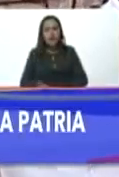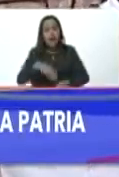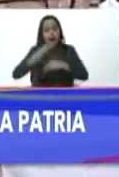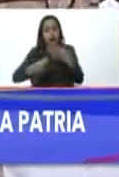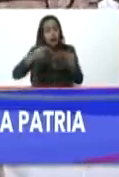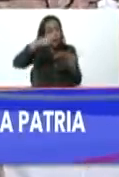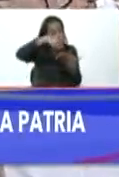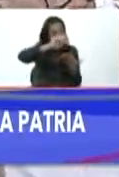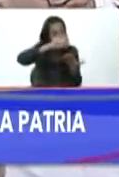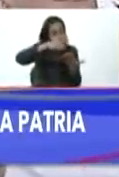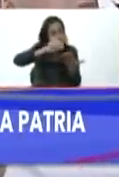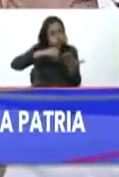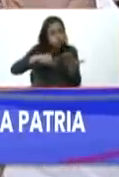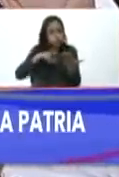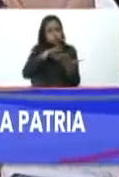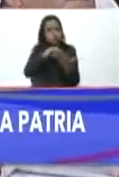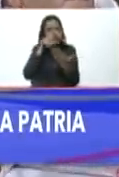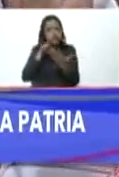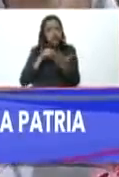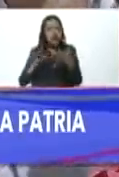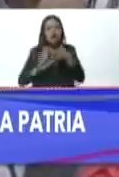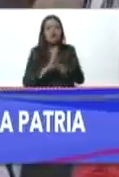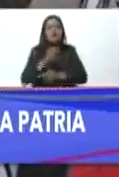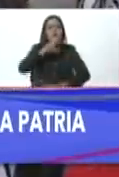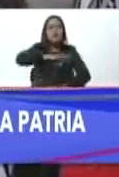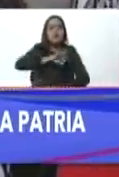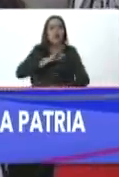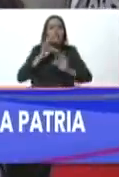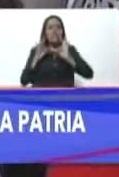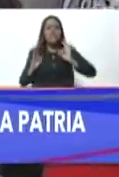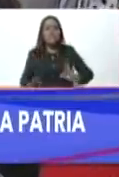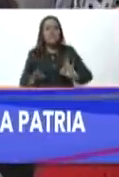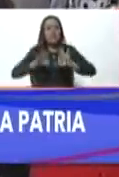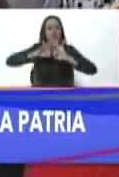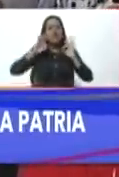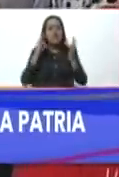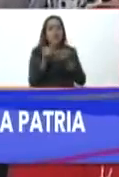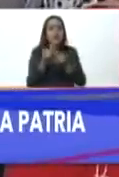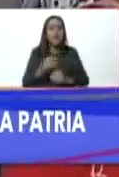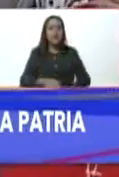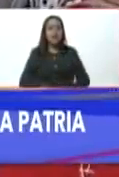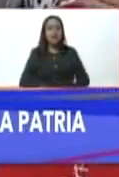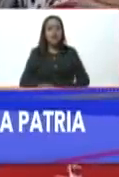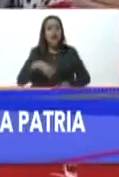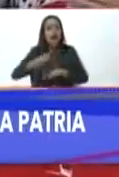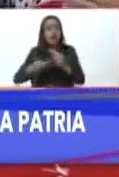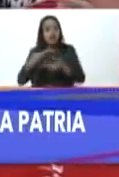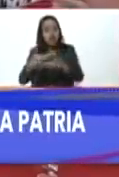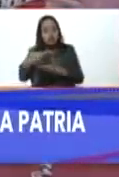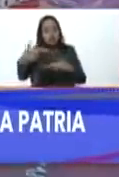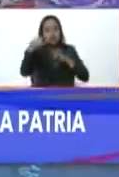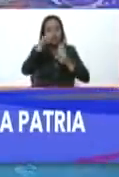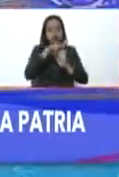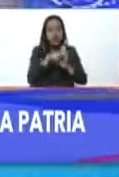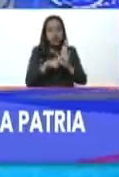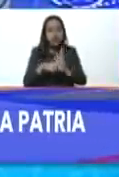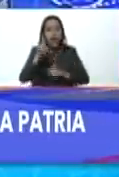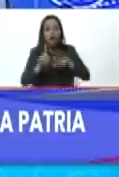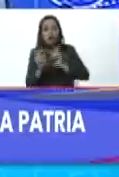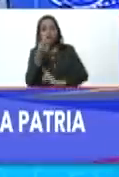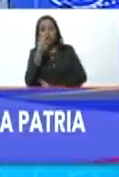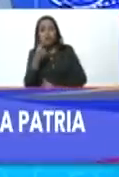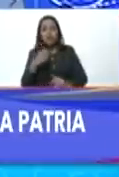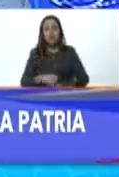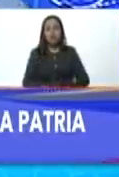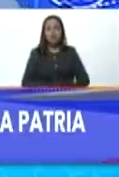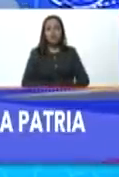al ambiente, al ámbito familiar, social, físico, le recetaba un conjunto de orientaciones y